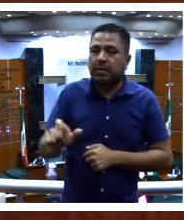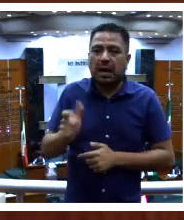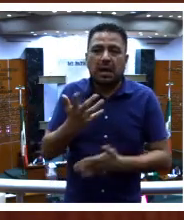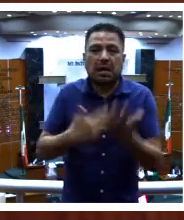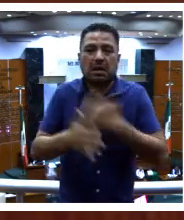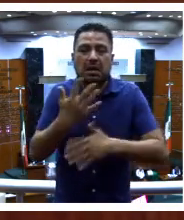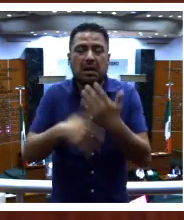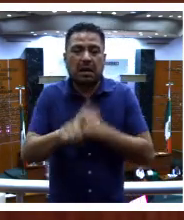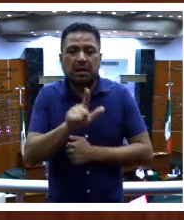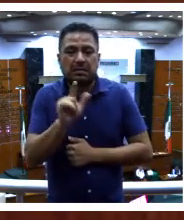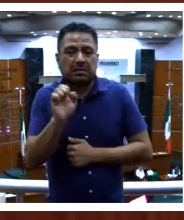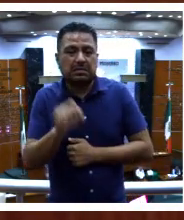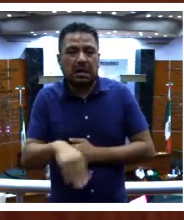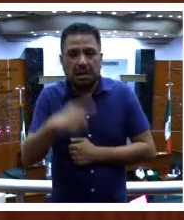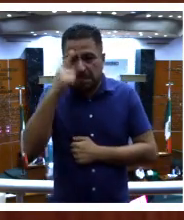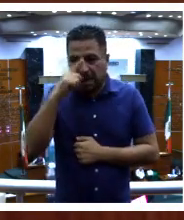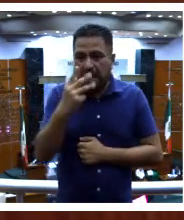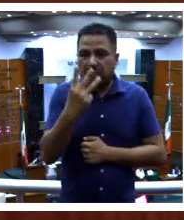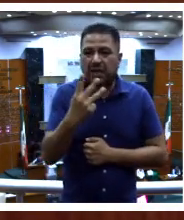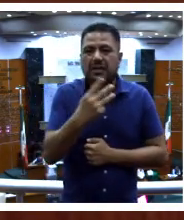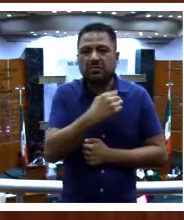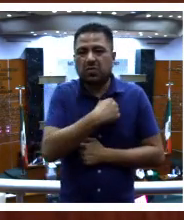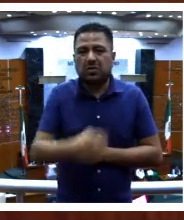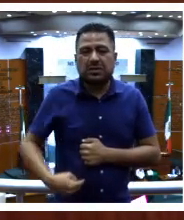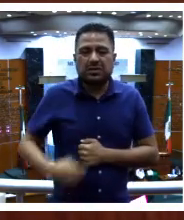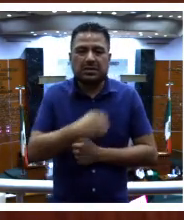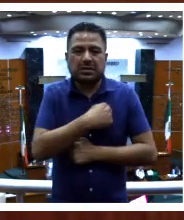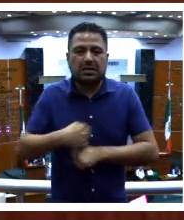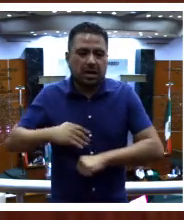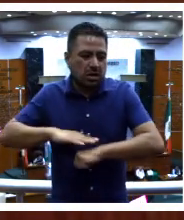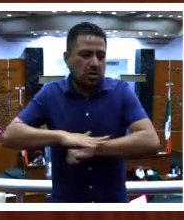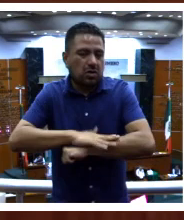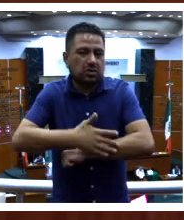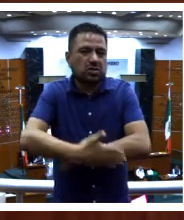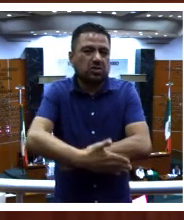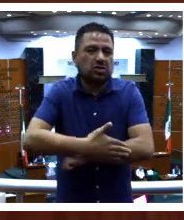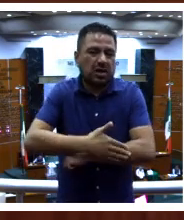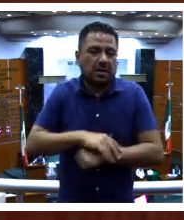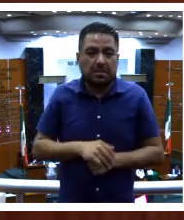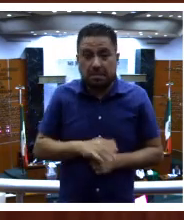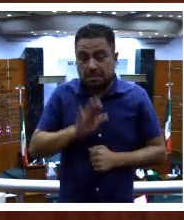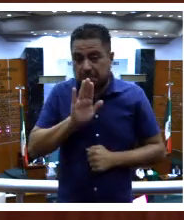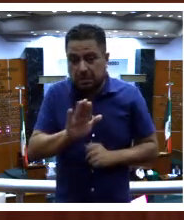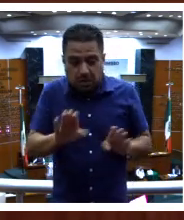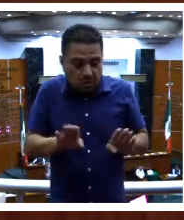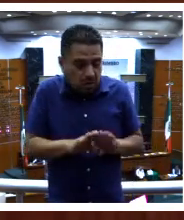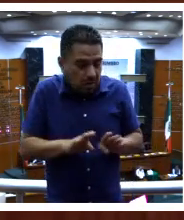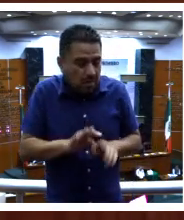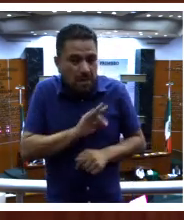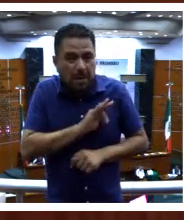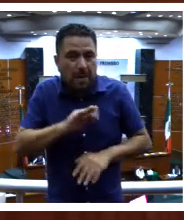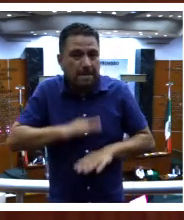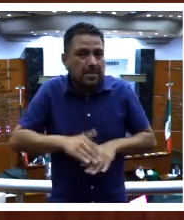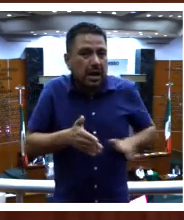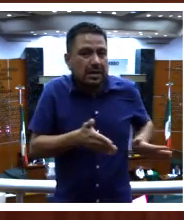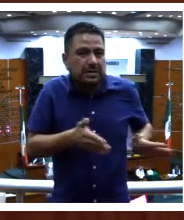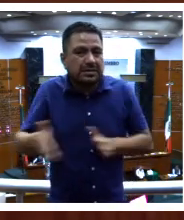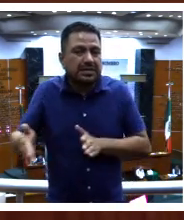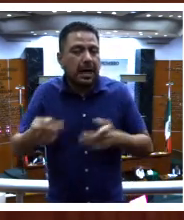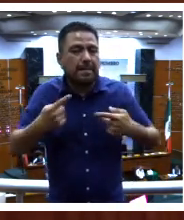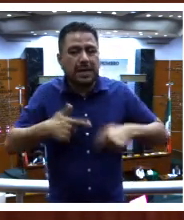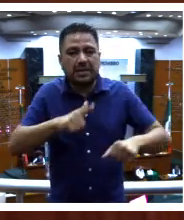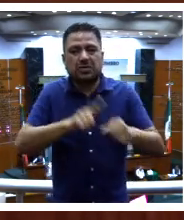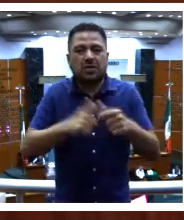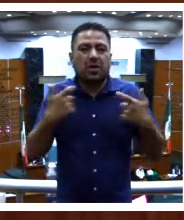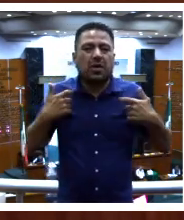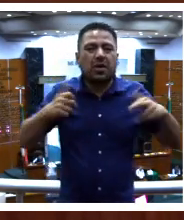señas mexicanas para 3 municipios de Costa Chica. En ese sentido, ¿cómo podemos ampliar la planilla de